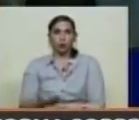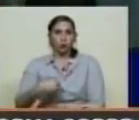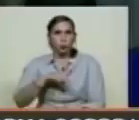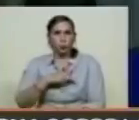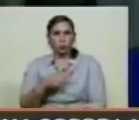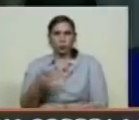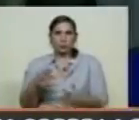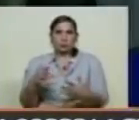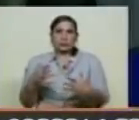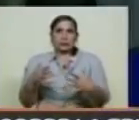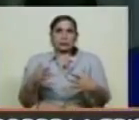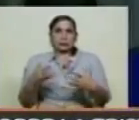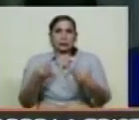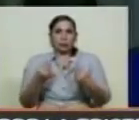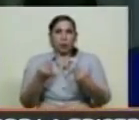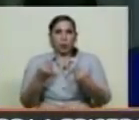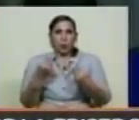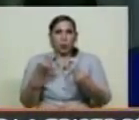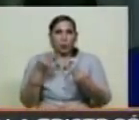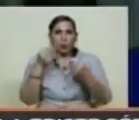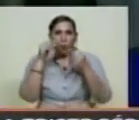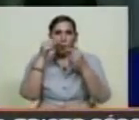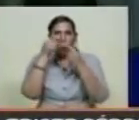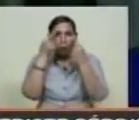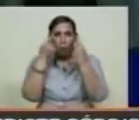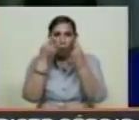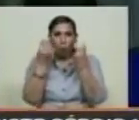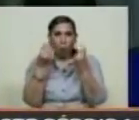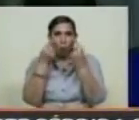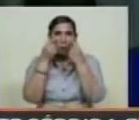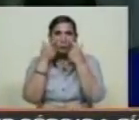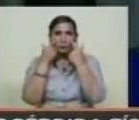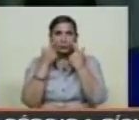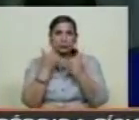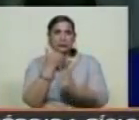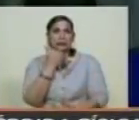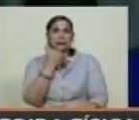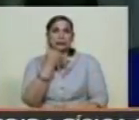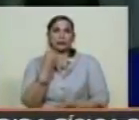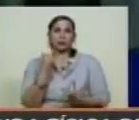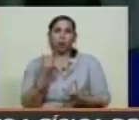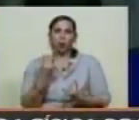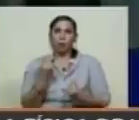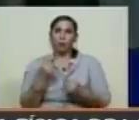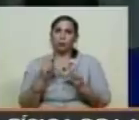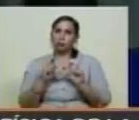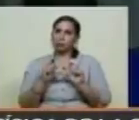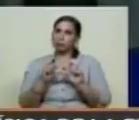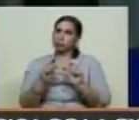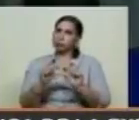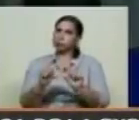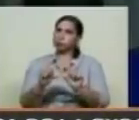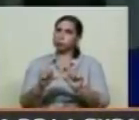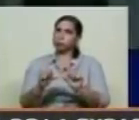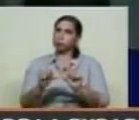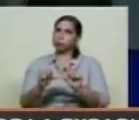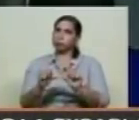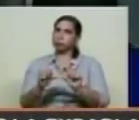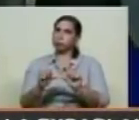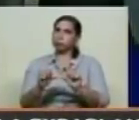de lágrimas, firmamos que vamos a querer para toda la vida. Lo